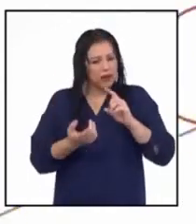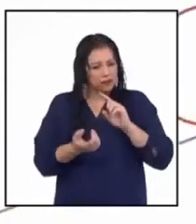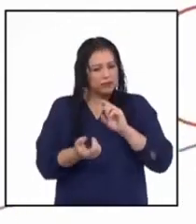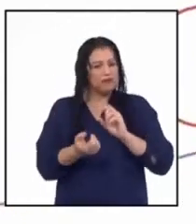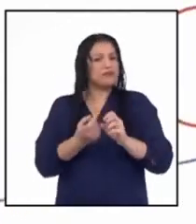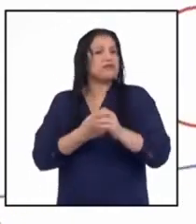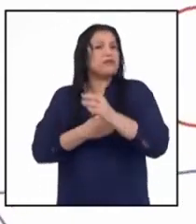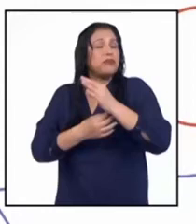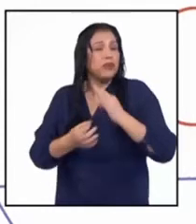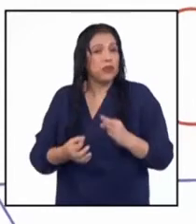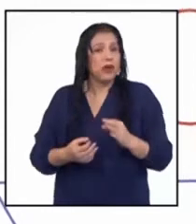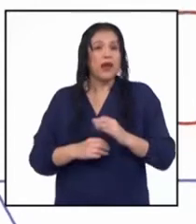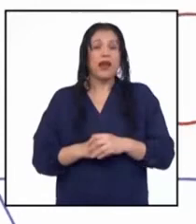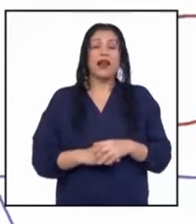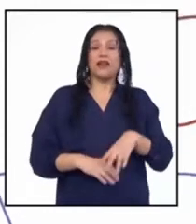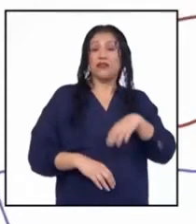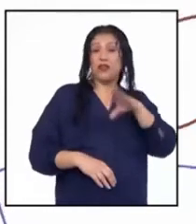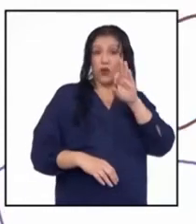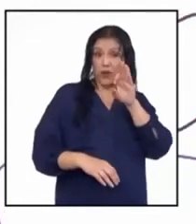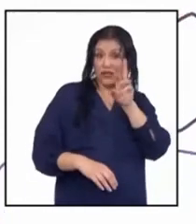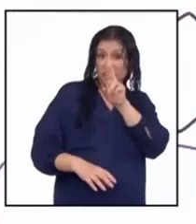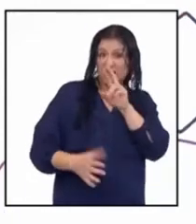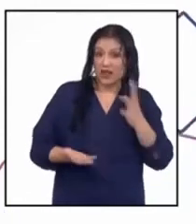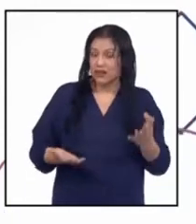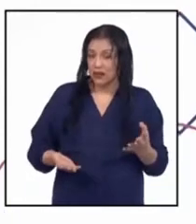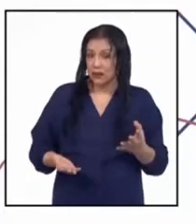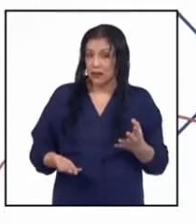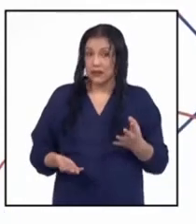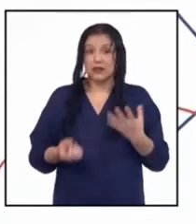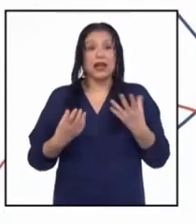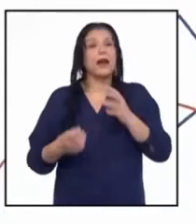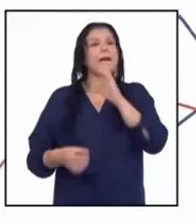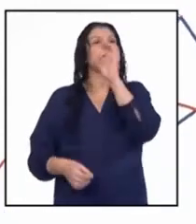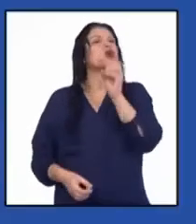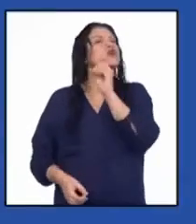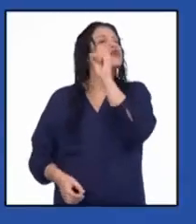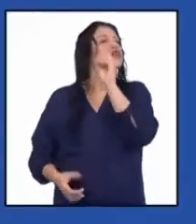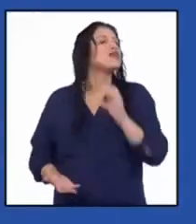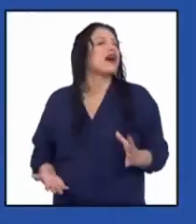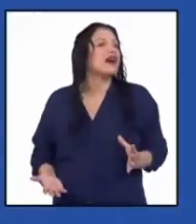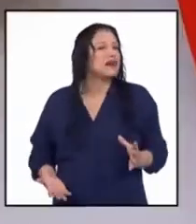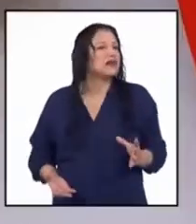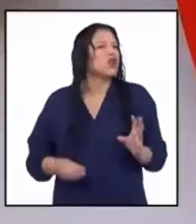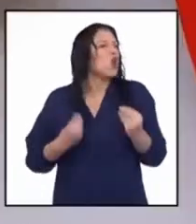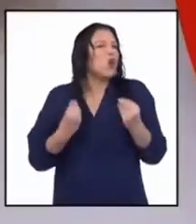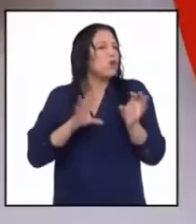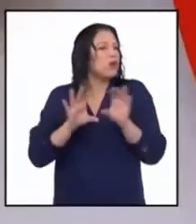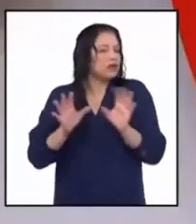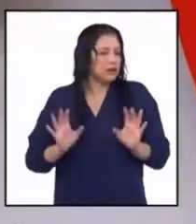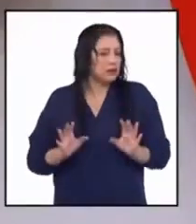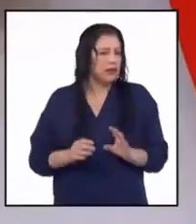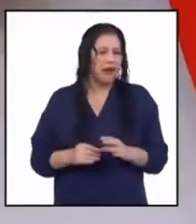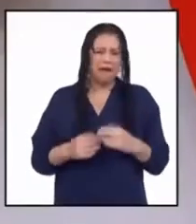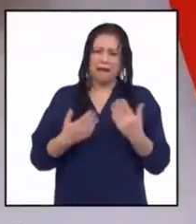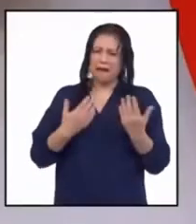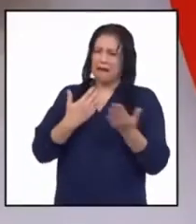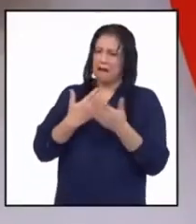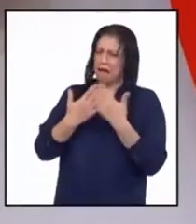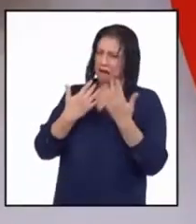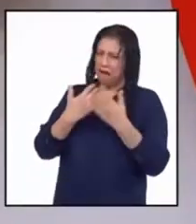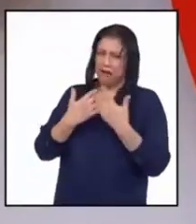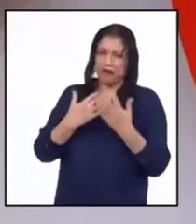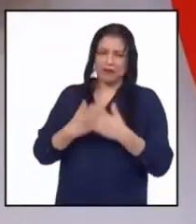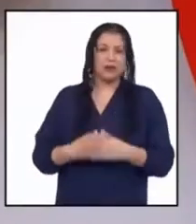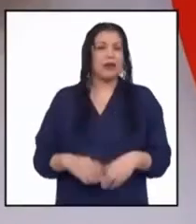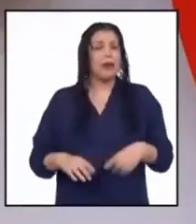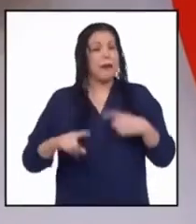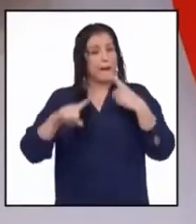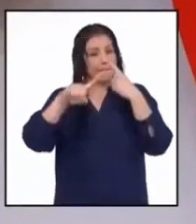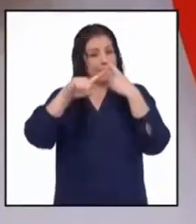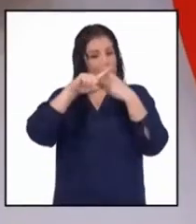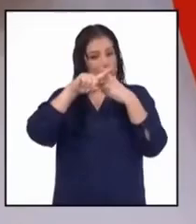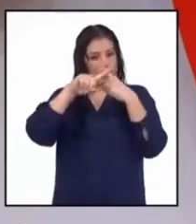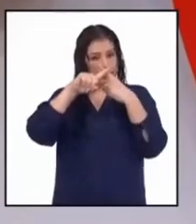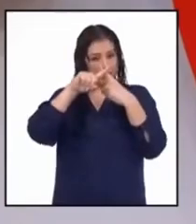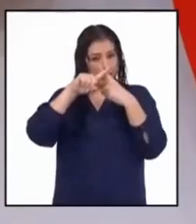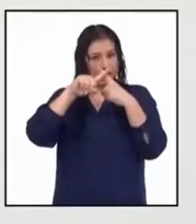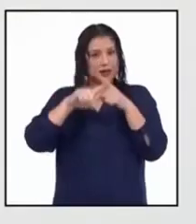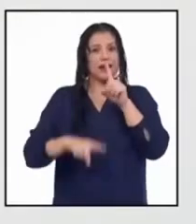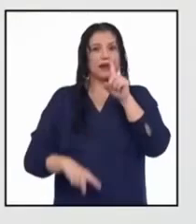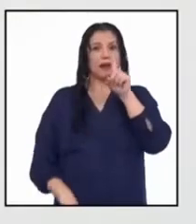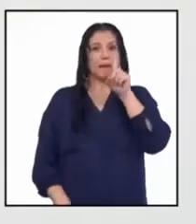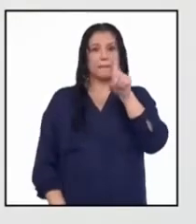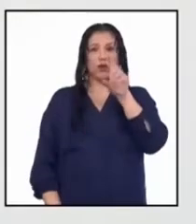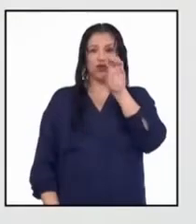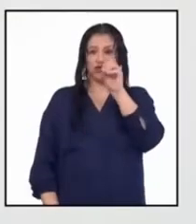las frecuencias relativas en porcentajes? Sencillo, profesora. Multiplicar por